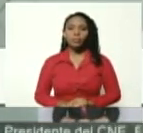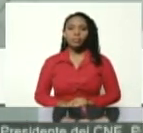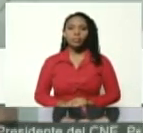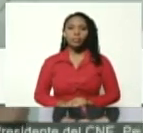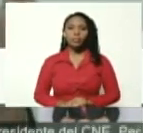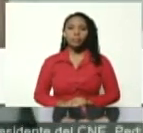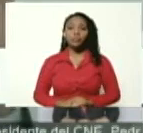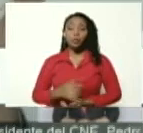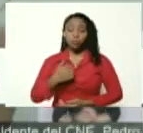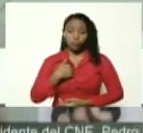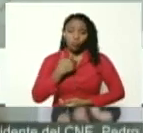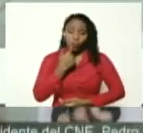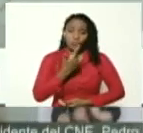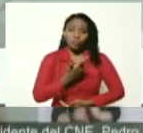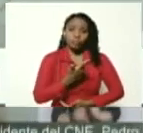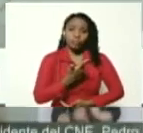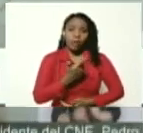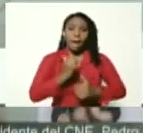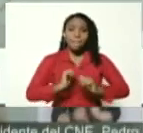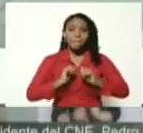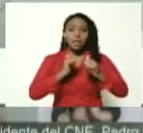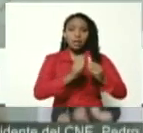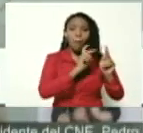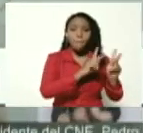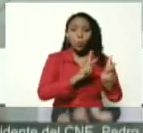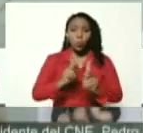Les decía que ha arrancado el cronograma.